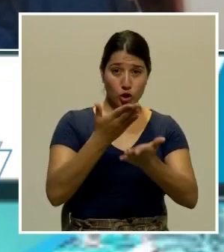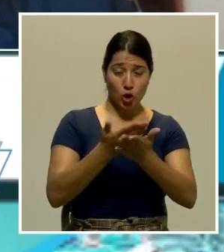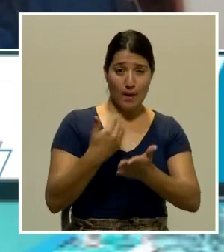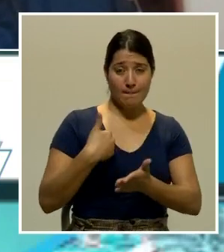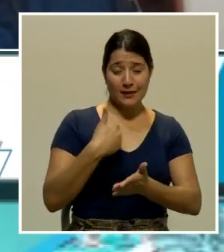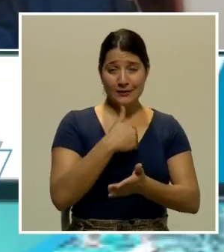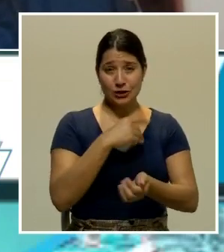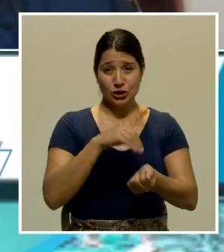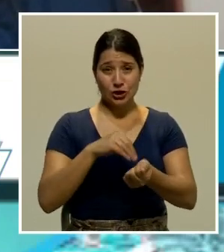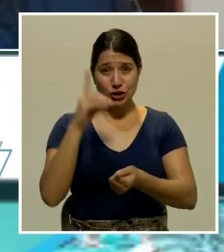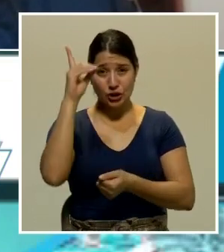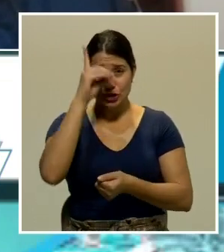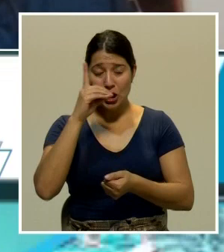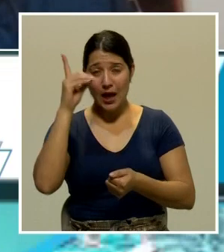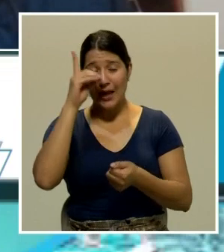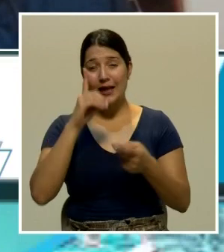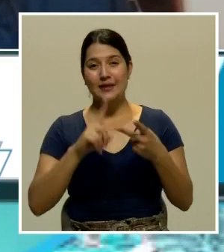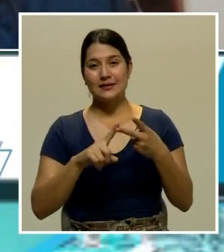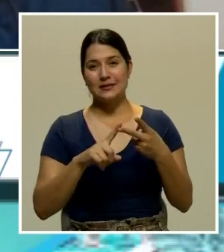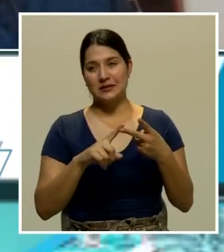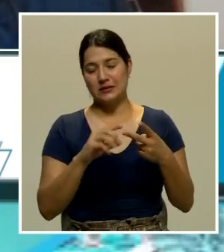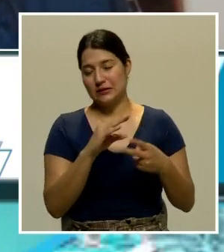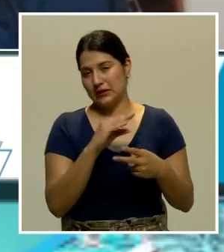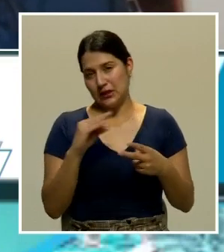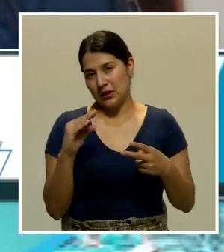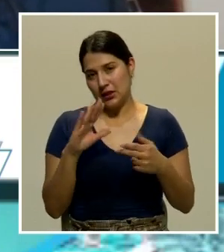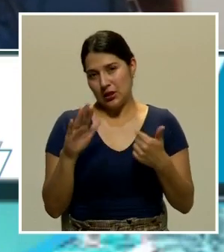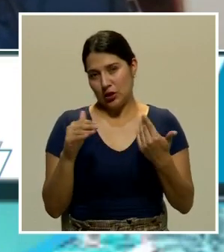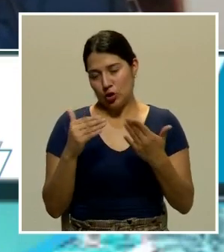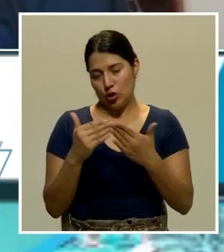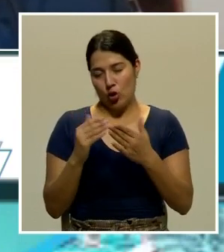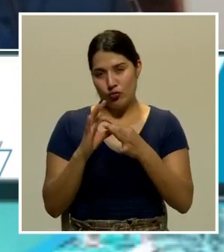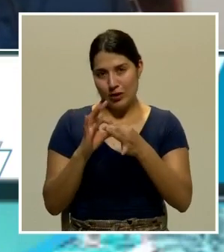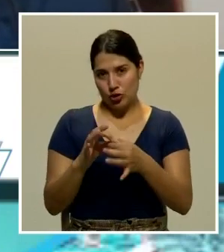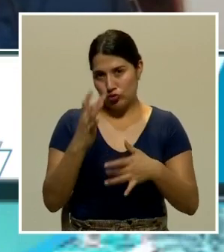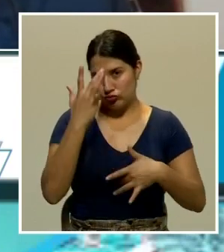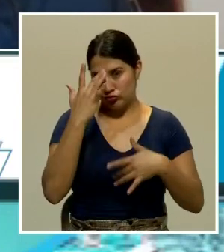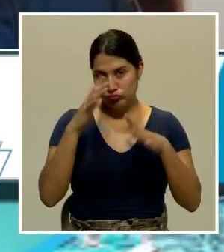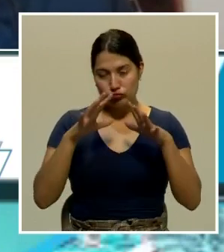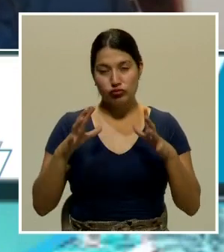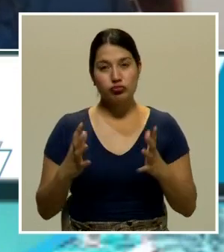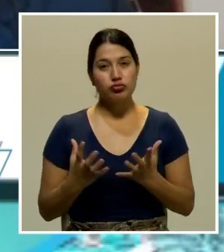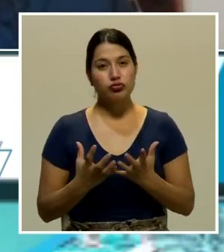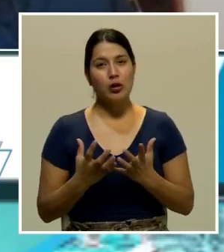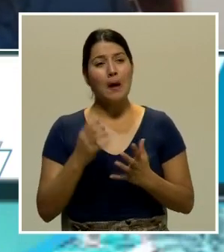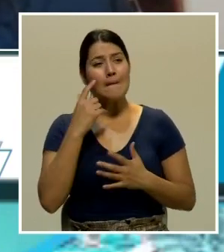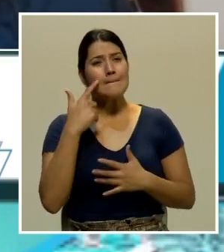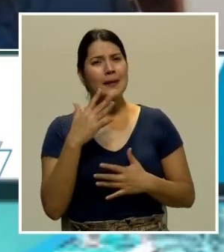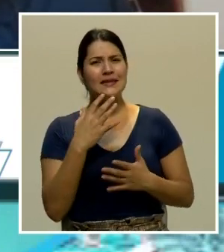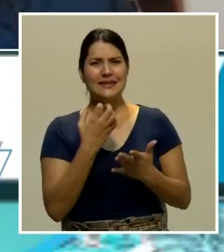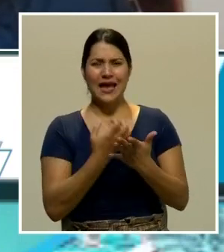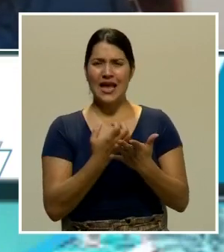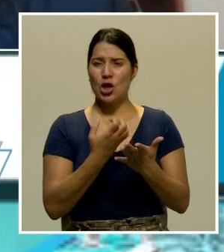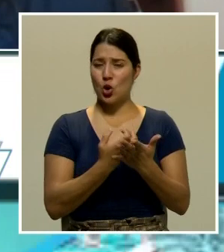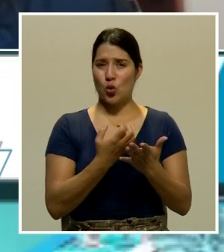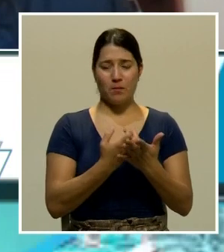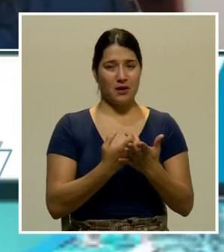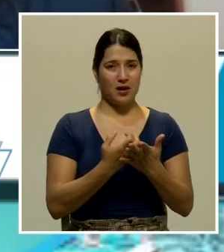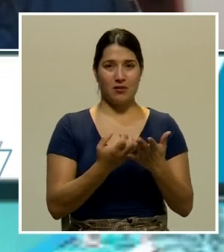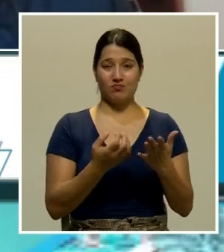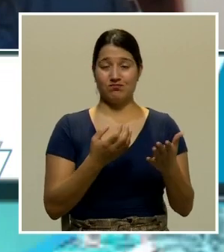Salas y cómo están las cosas con la pandemia, que la economía va a estar cerrada,